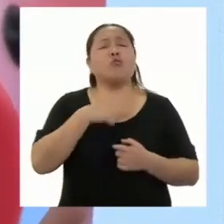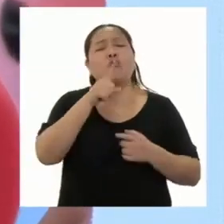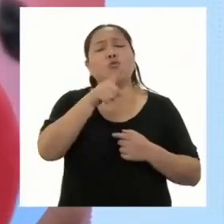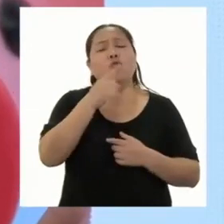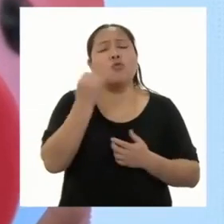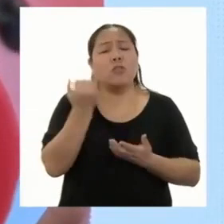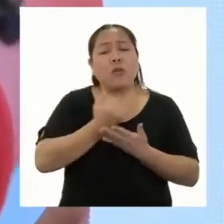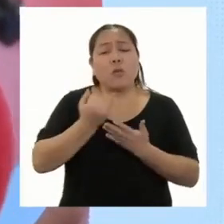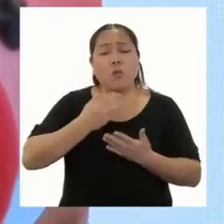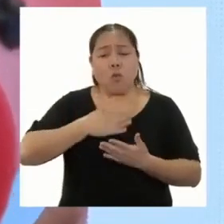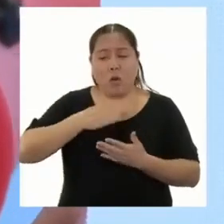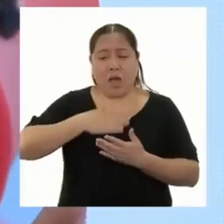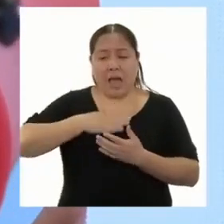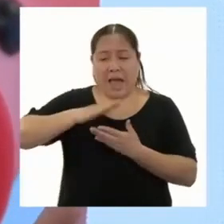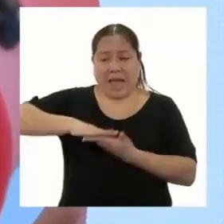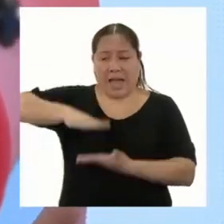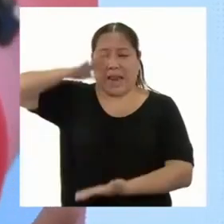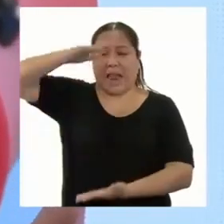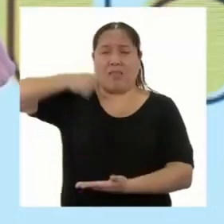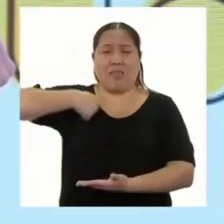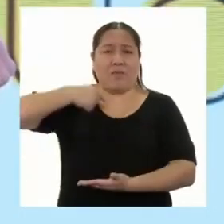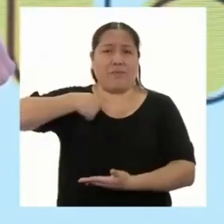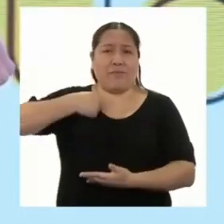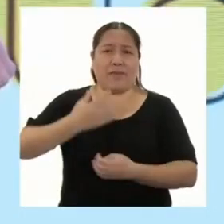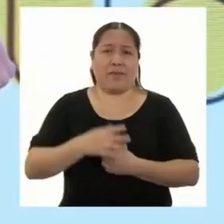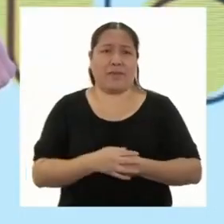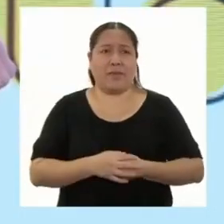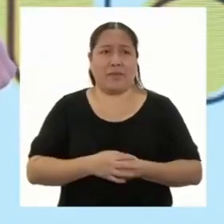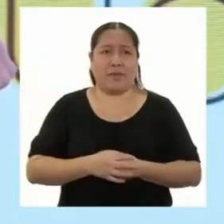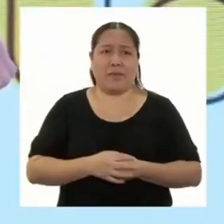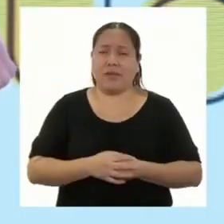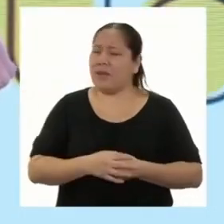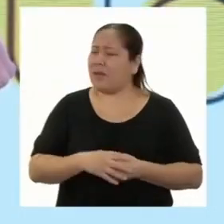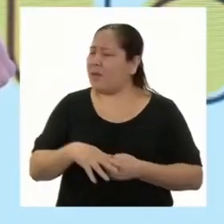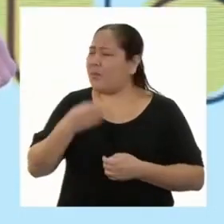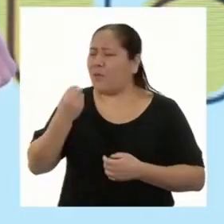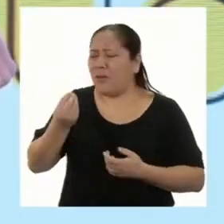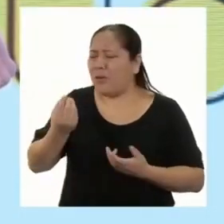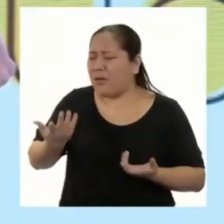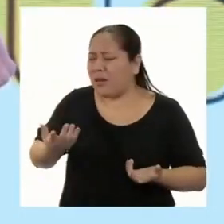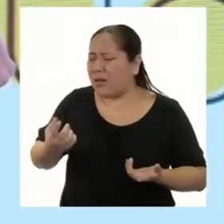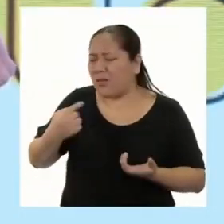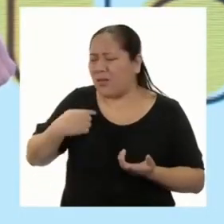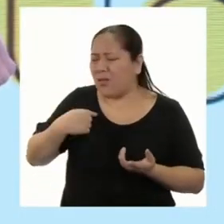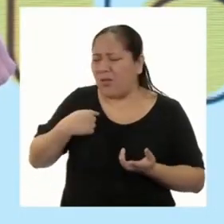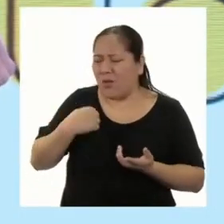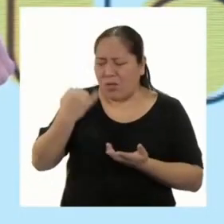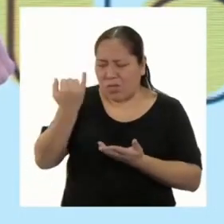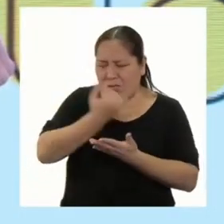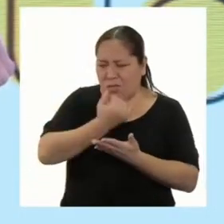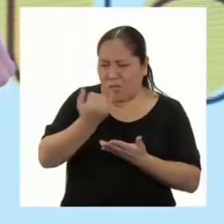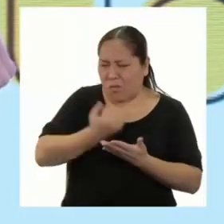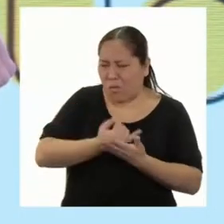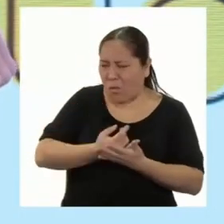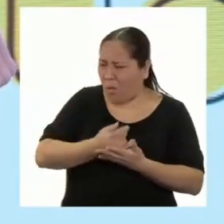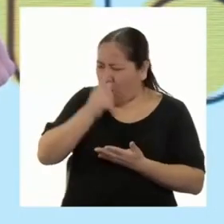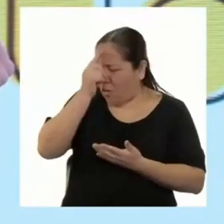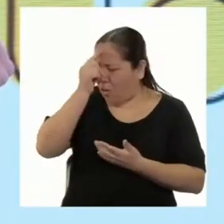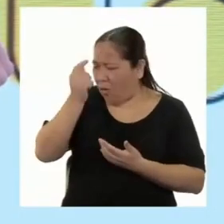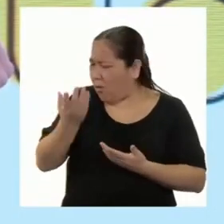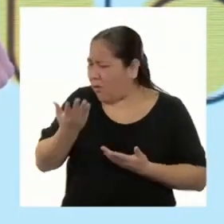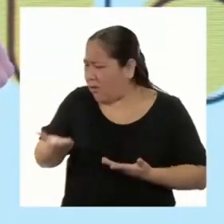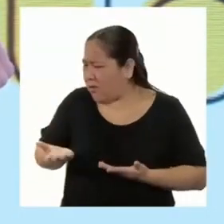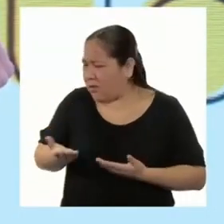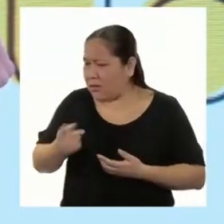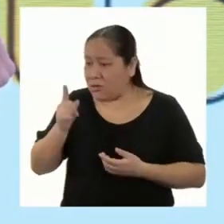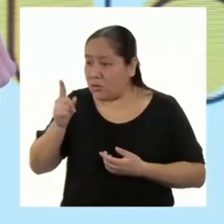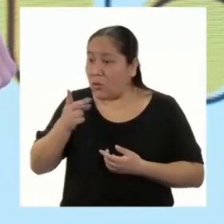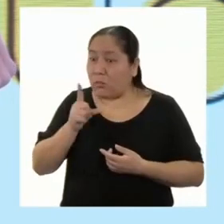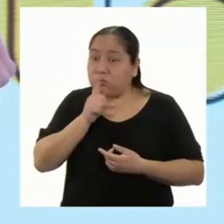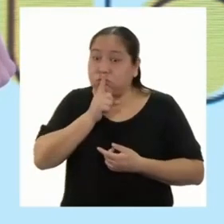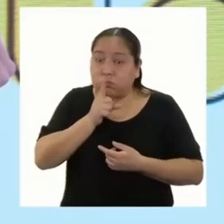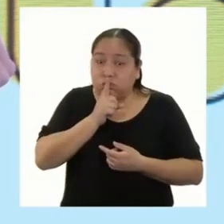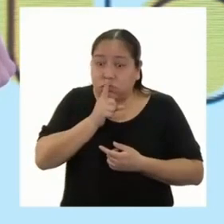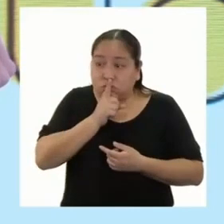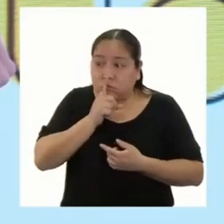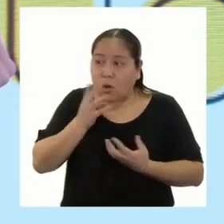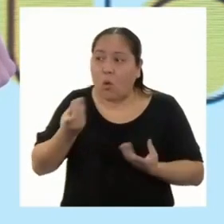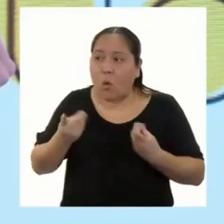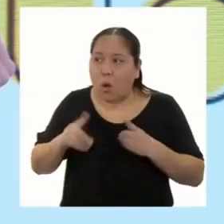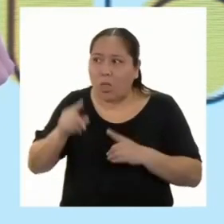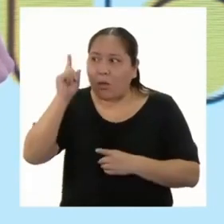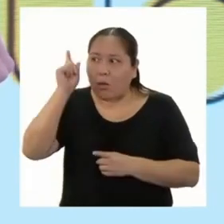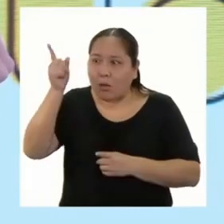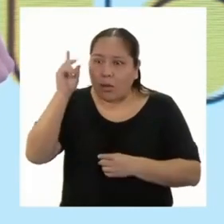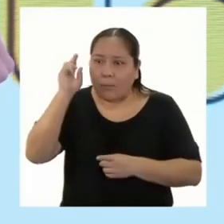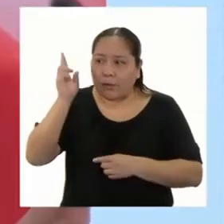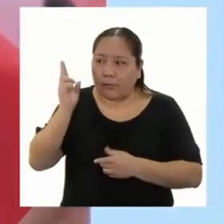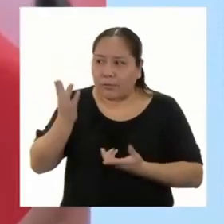a escala grande de mí! ¿Y por qué razón te haría ese homenaje si no has podido guardar silencio cuando